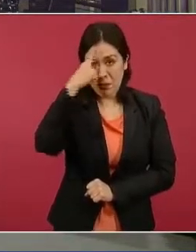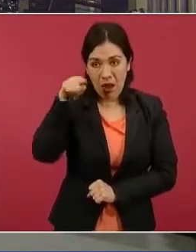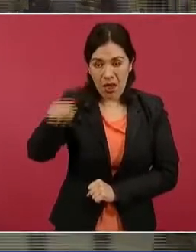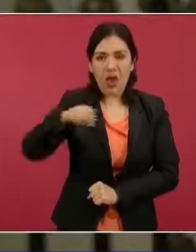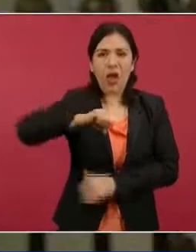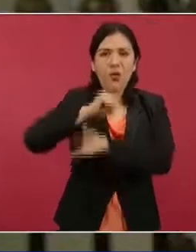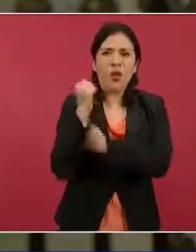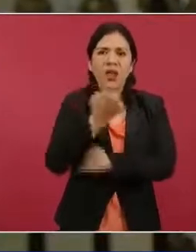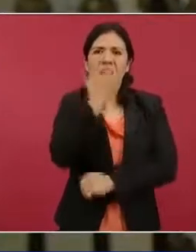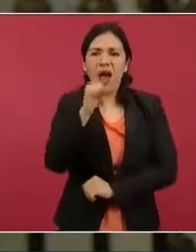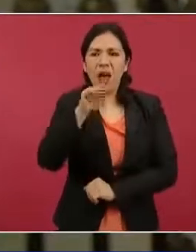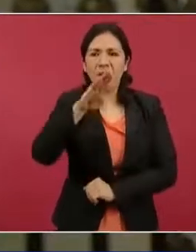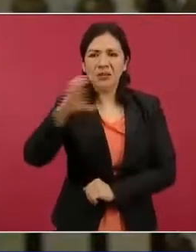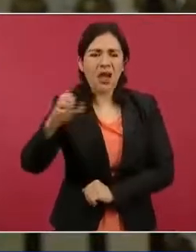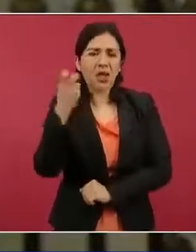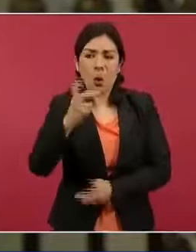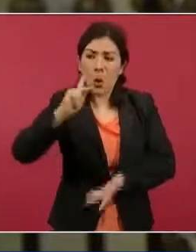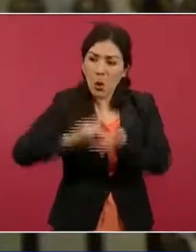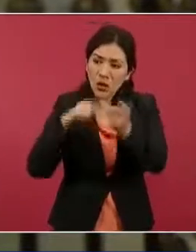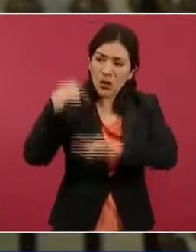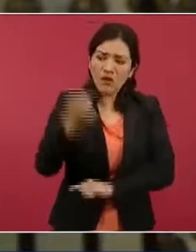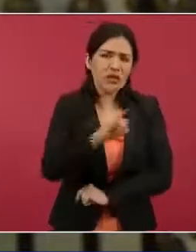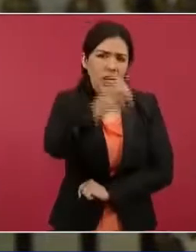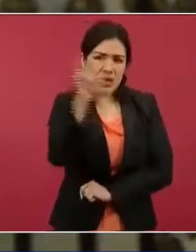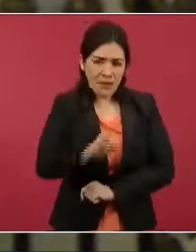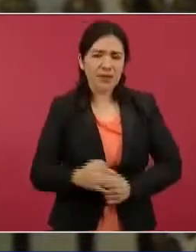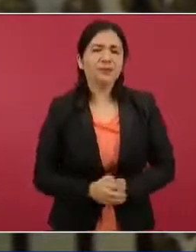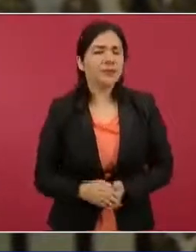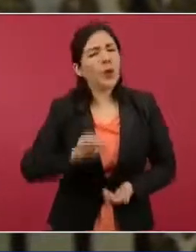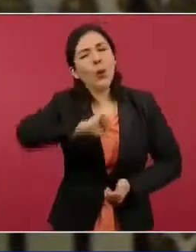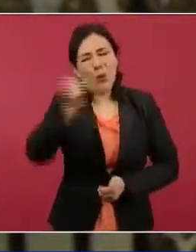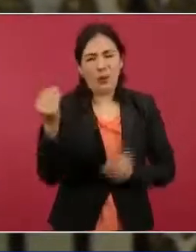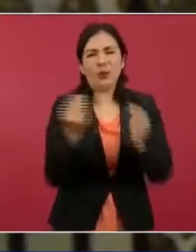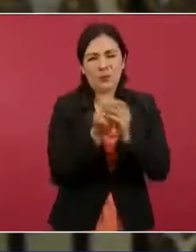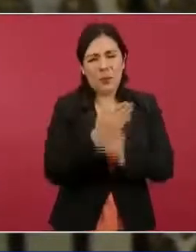nunca más. Así que muchas gracias, señor presidente. Un comentario al margen mío y de algunos